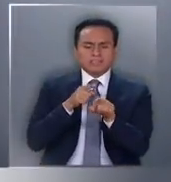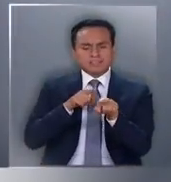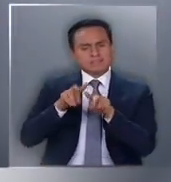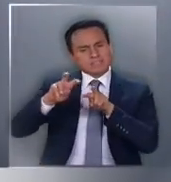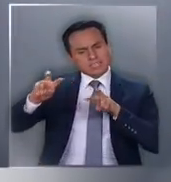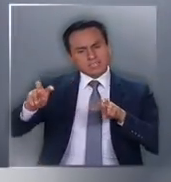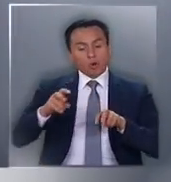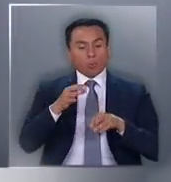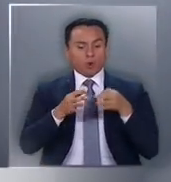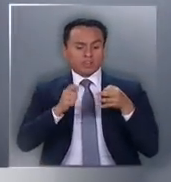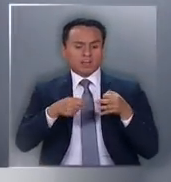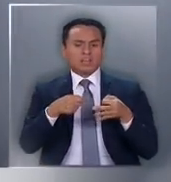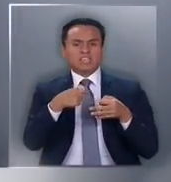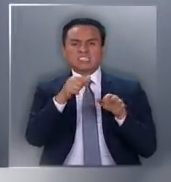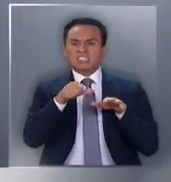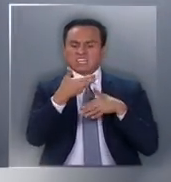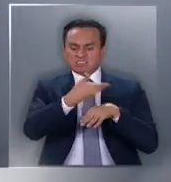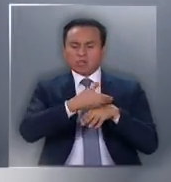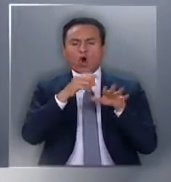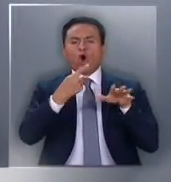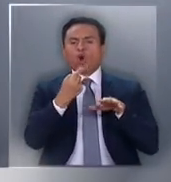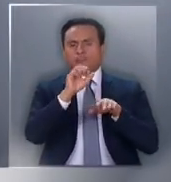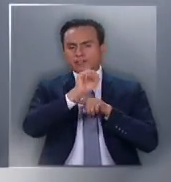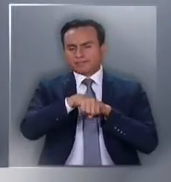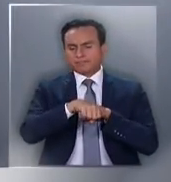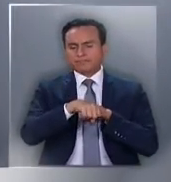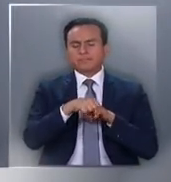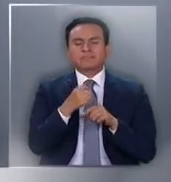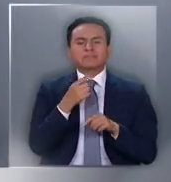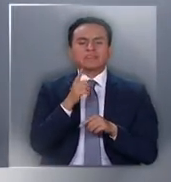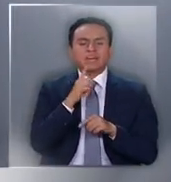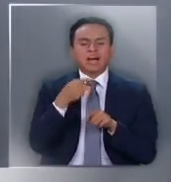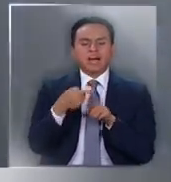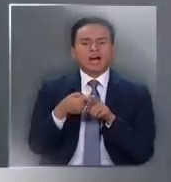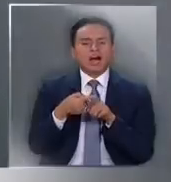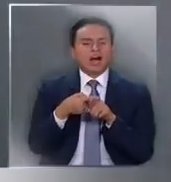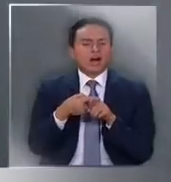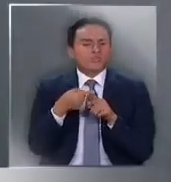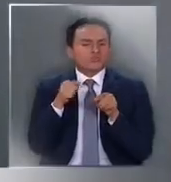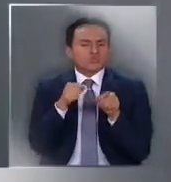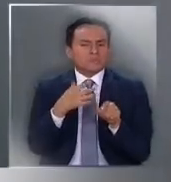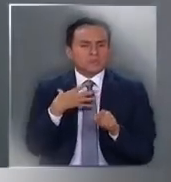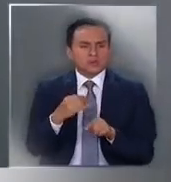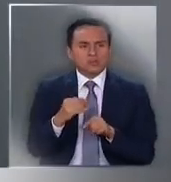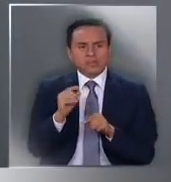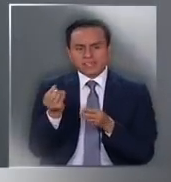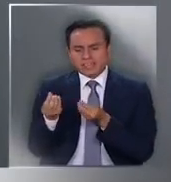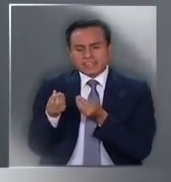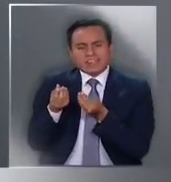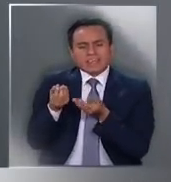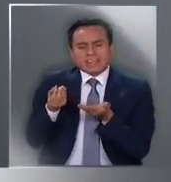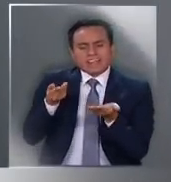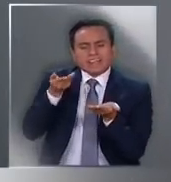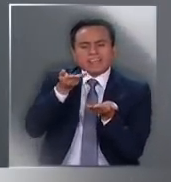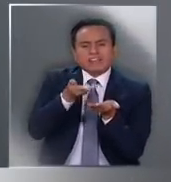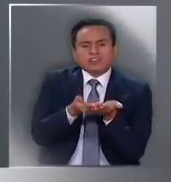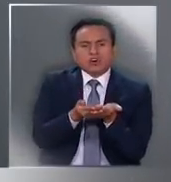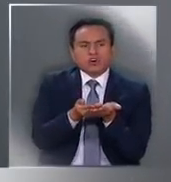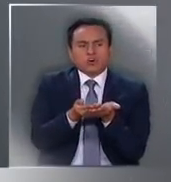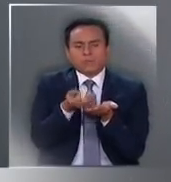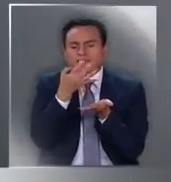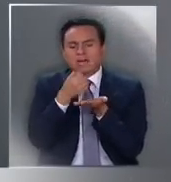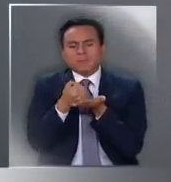jueza acogió 11 de 16. Quiero saber quién abusó de mi hijo. Quiero saber quién le dio